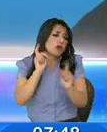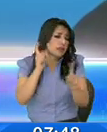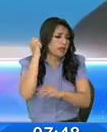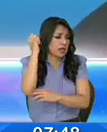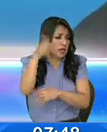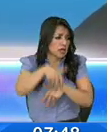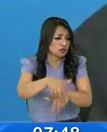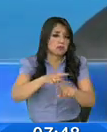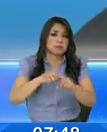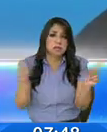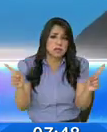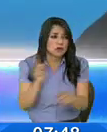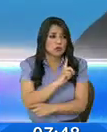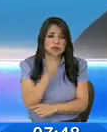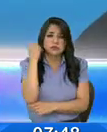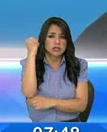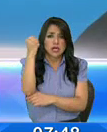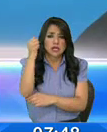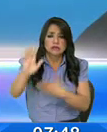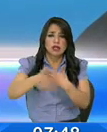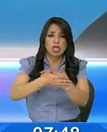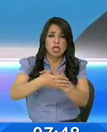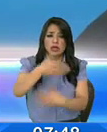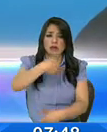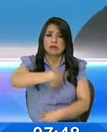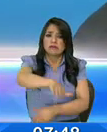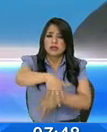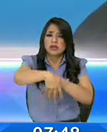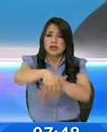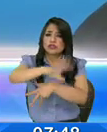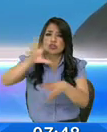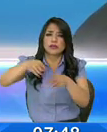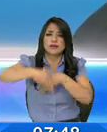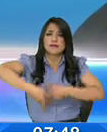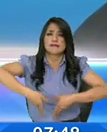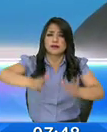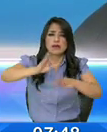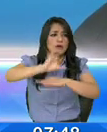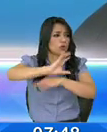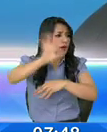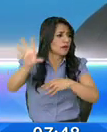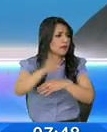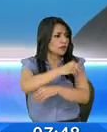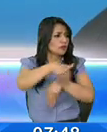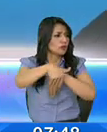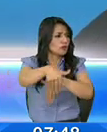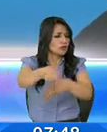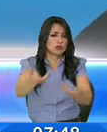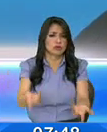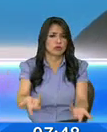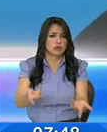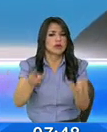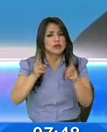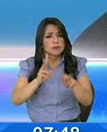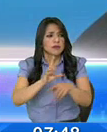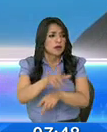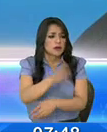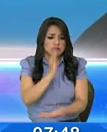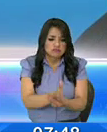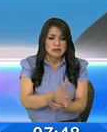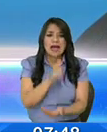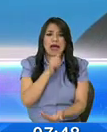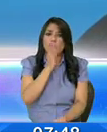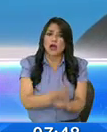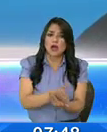no tienen derecho a protestar es cerrar la circulación en todas las vías prácticamente en la sierra central del país a dejarnos sin agua en la